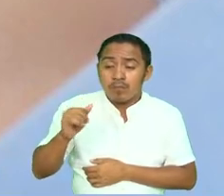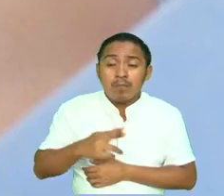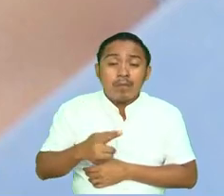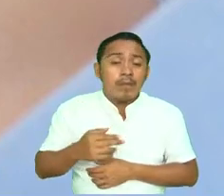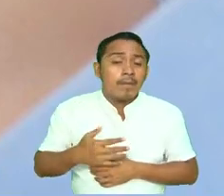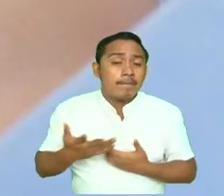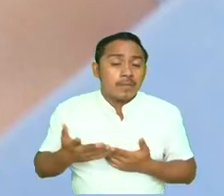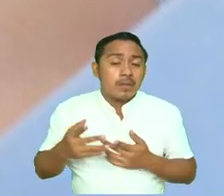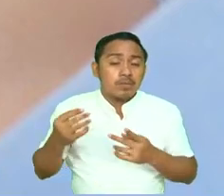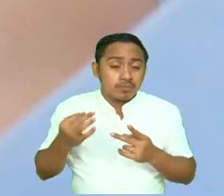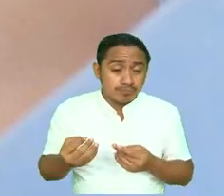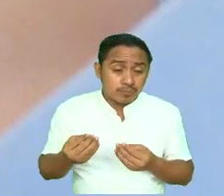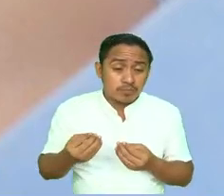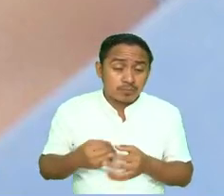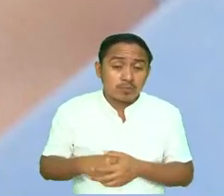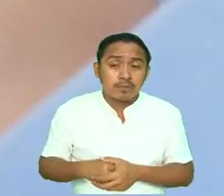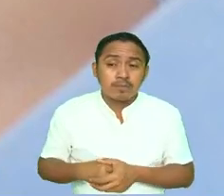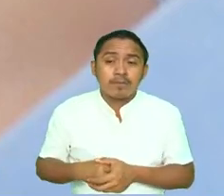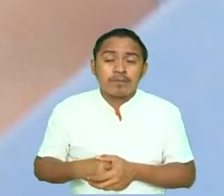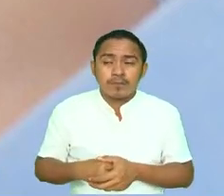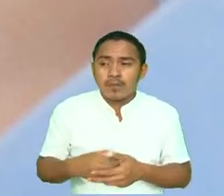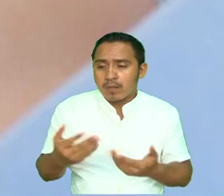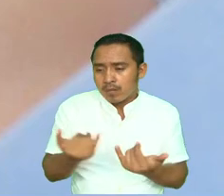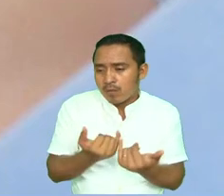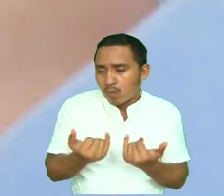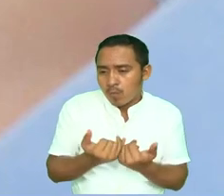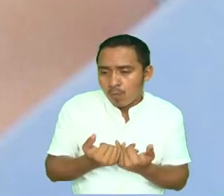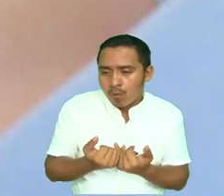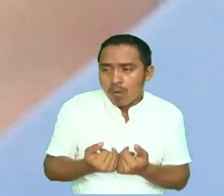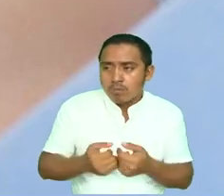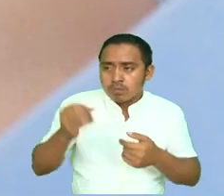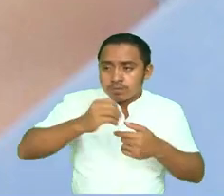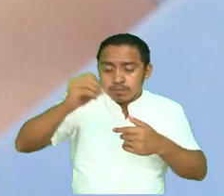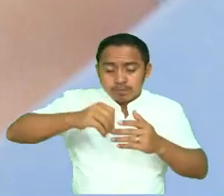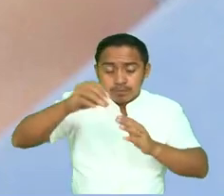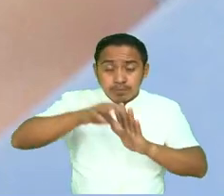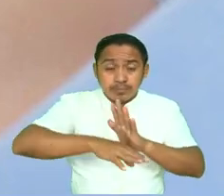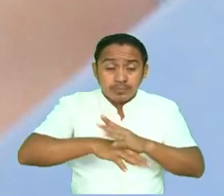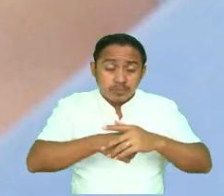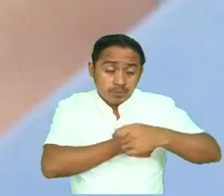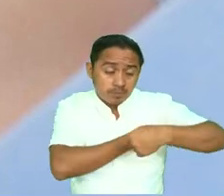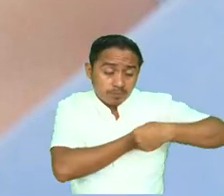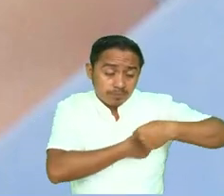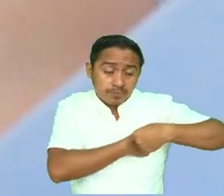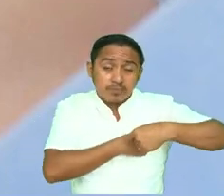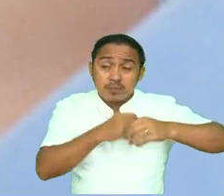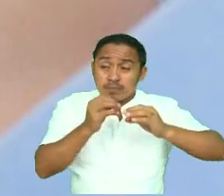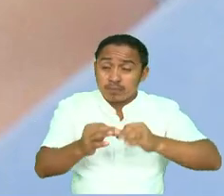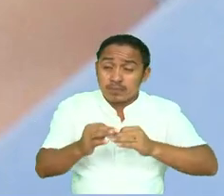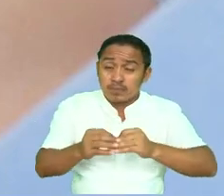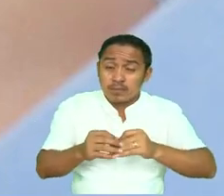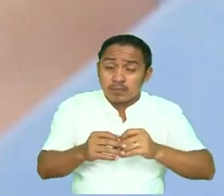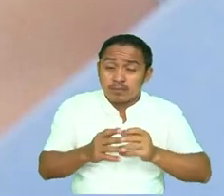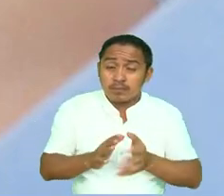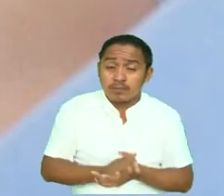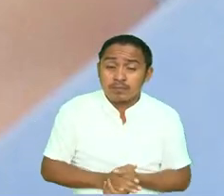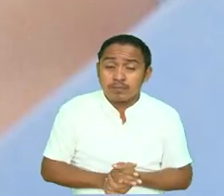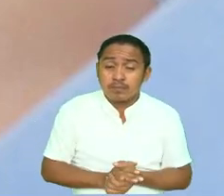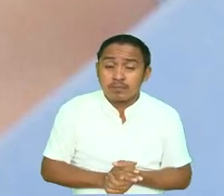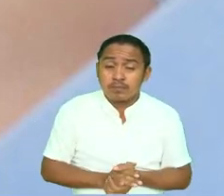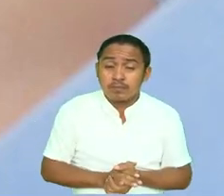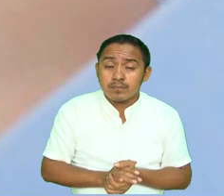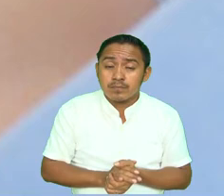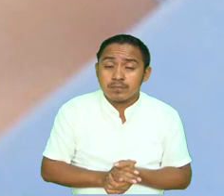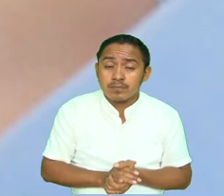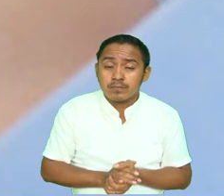con curetaje e incluso la remoción a través de cirugía del área donde hay mayor glándula, como lo que son las axilas.